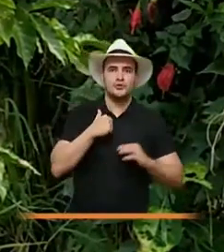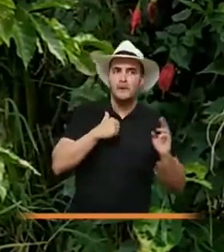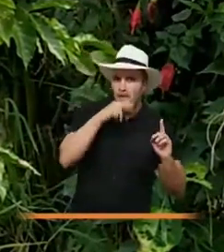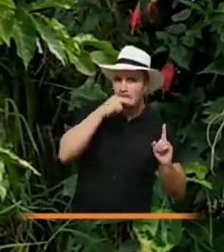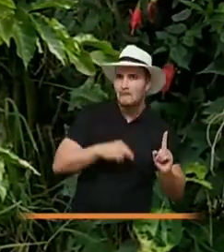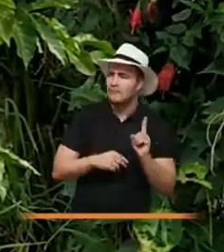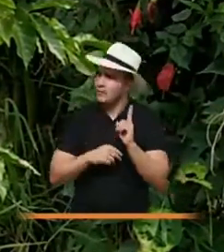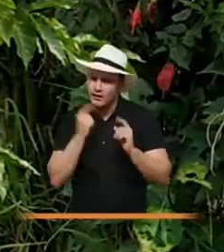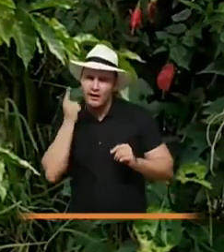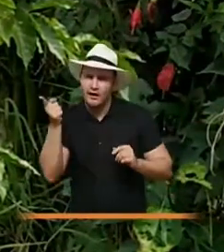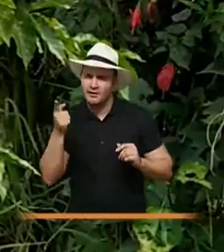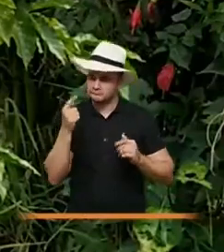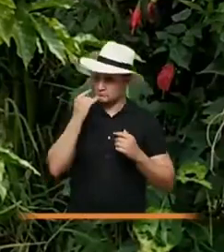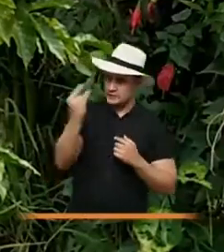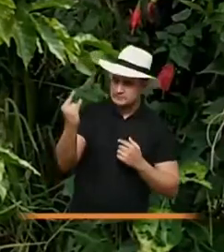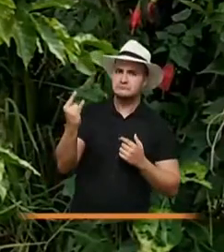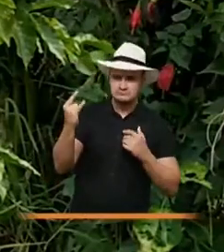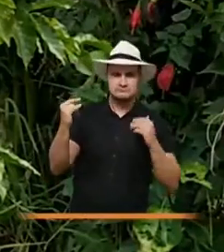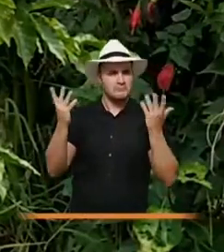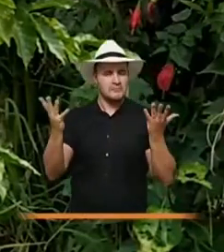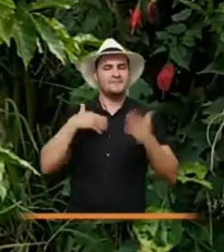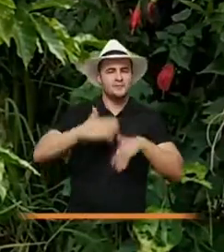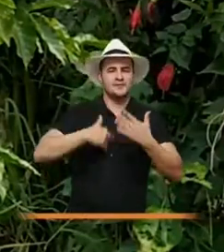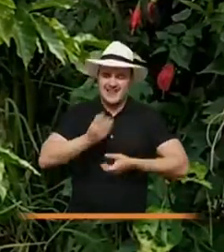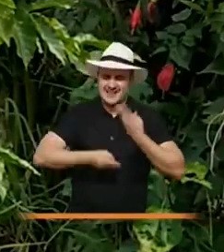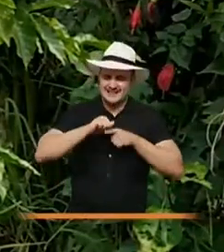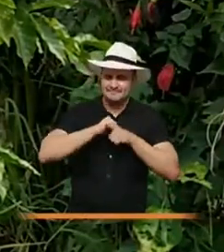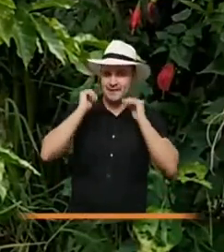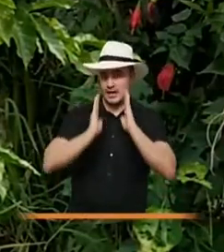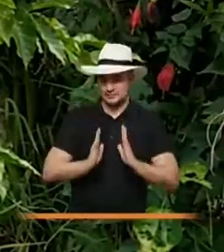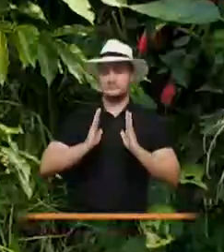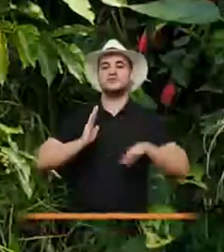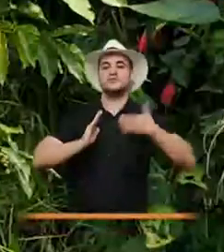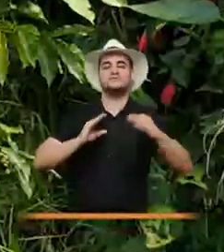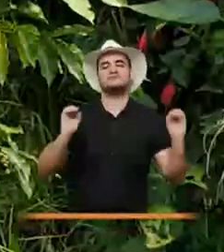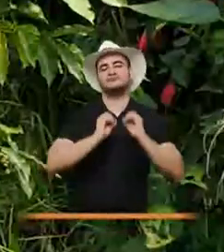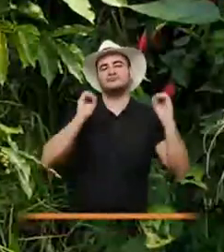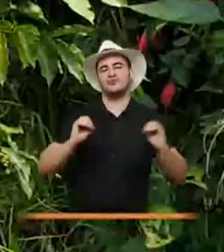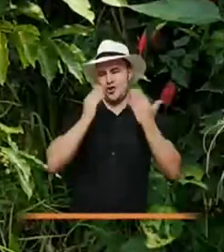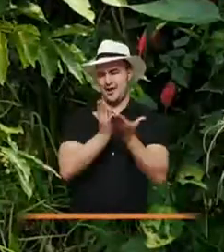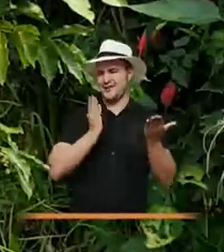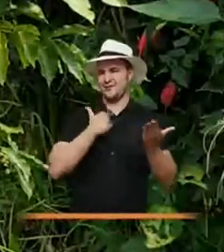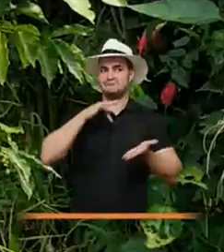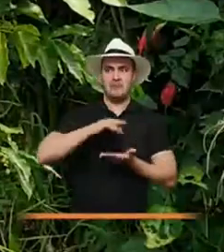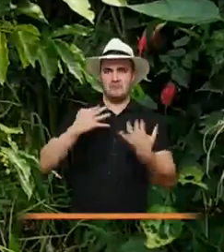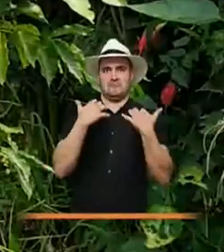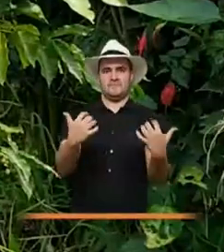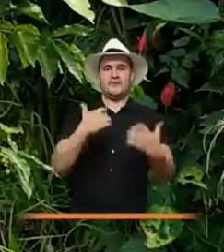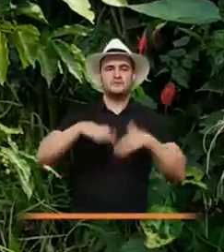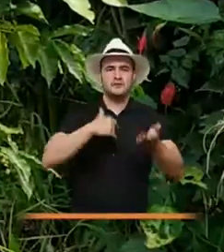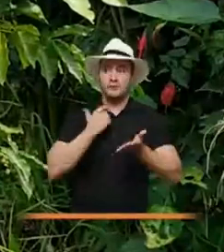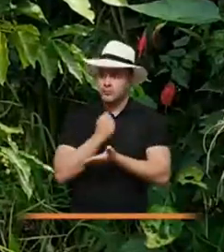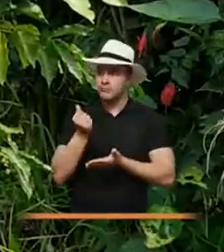empezó a llamar la atención especial del trabajo en la casa después hacer tropas en los actos cívicos y esto es cuando me di cuenta que por eso pagaban